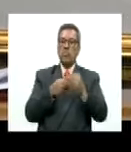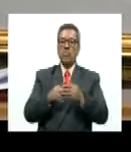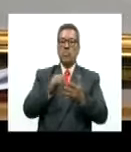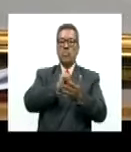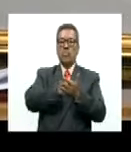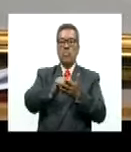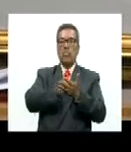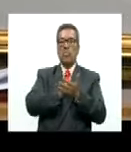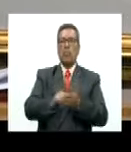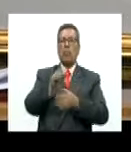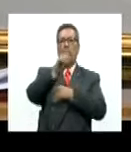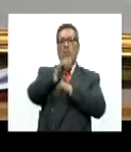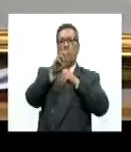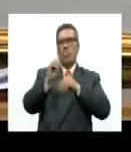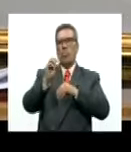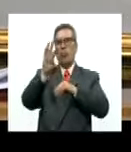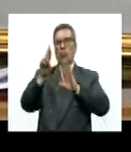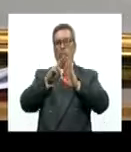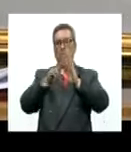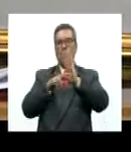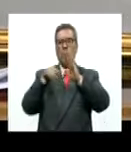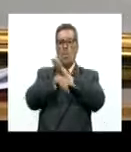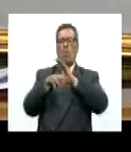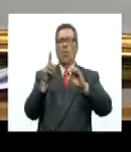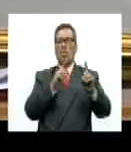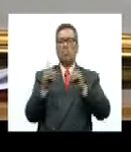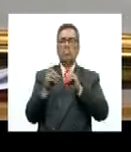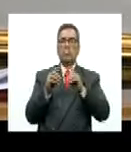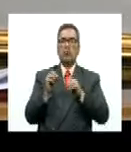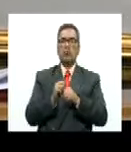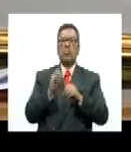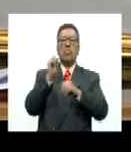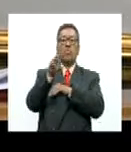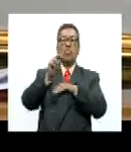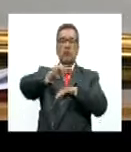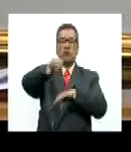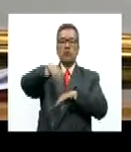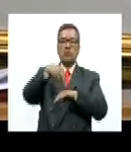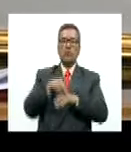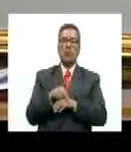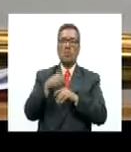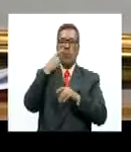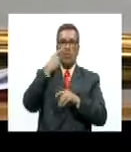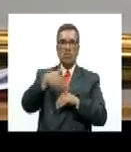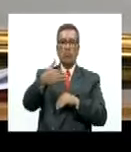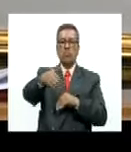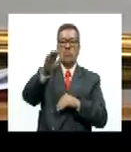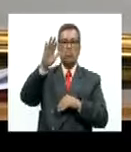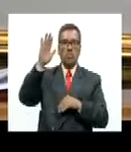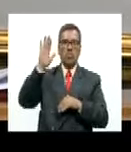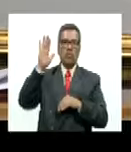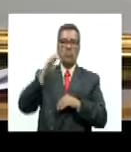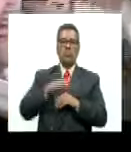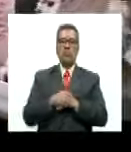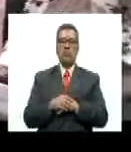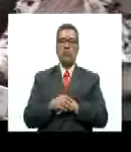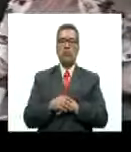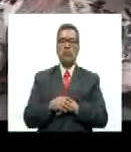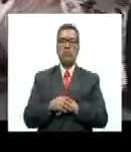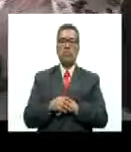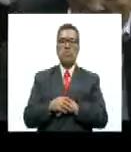establecido en el artículo 104 del Reglamento Interior y de Debate de la Asamblea Nacional, sírvanse por favor indicarlo con la señal